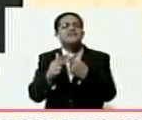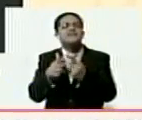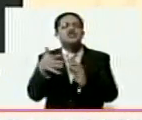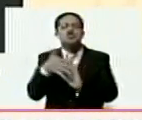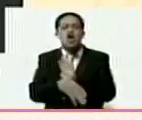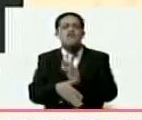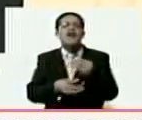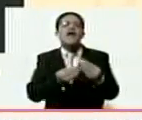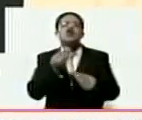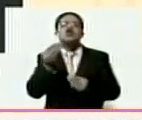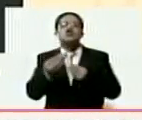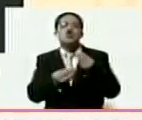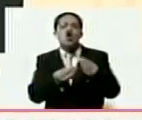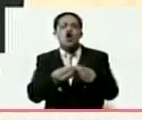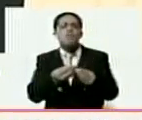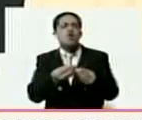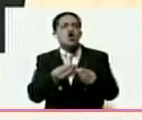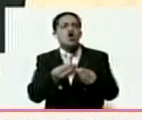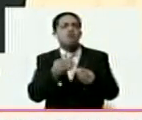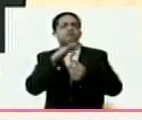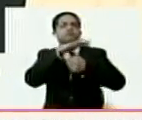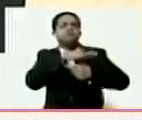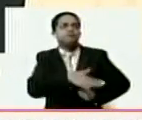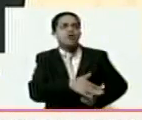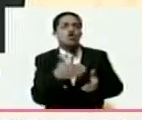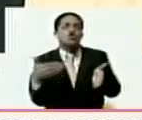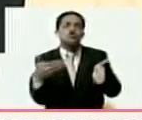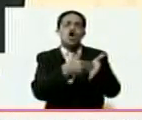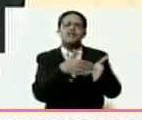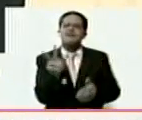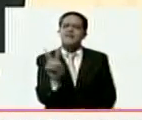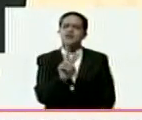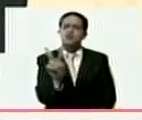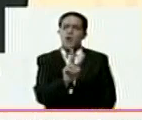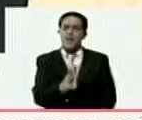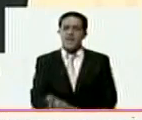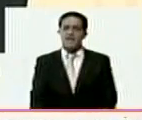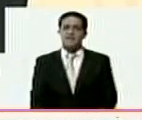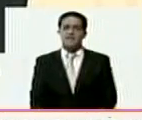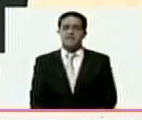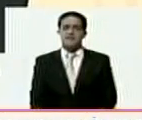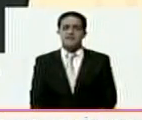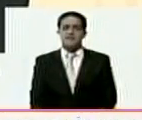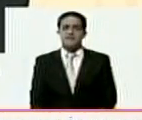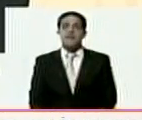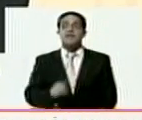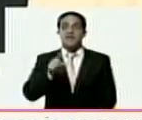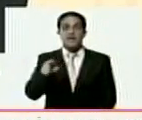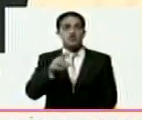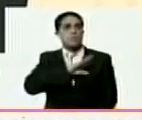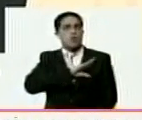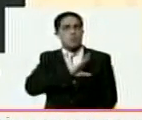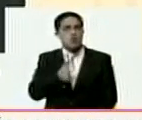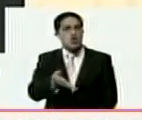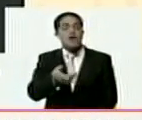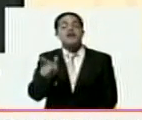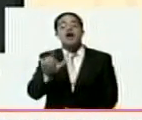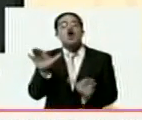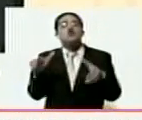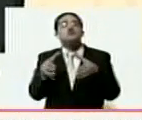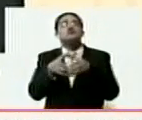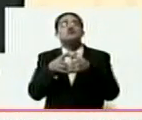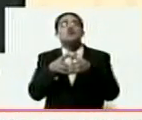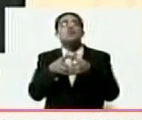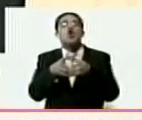cómo aplicar medidas coercitivas unilaterales contra Venezuela. Y es del grupo operacional